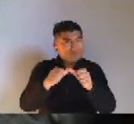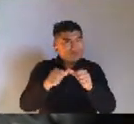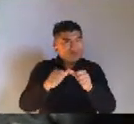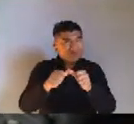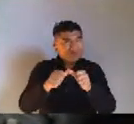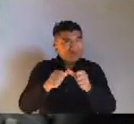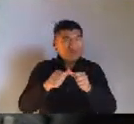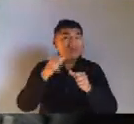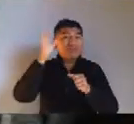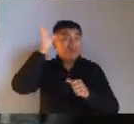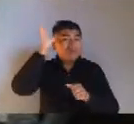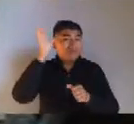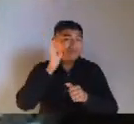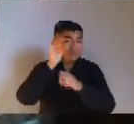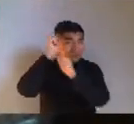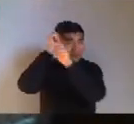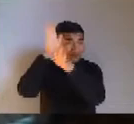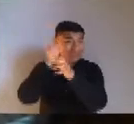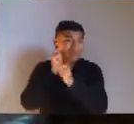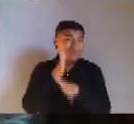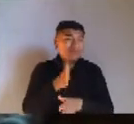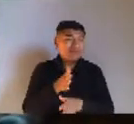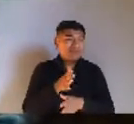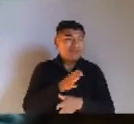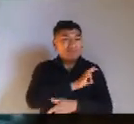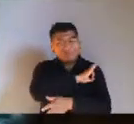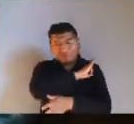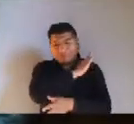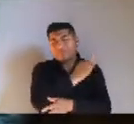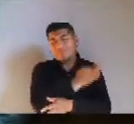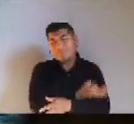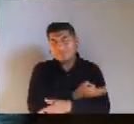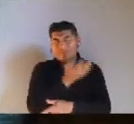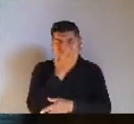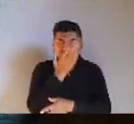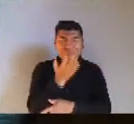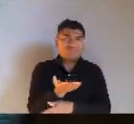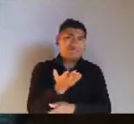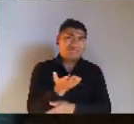Papás, mamás, abuelitos, esfuércense